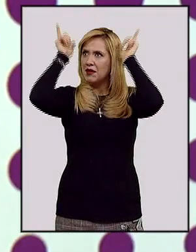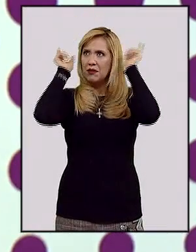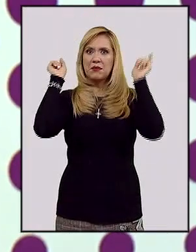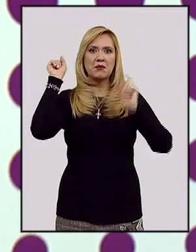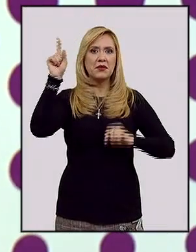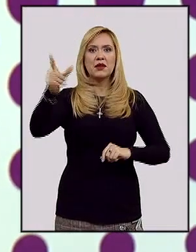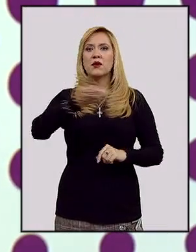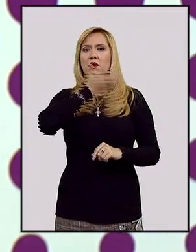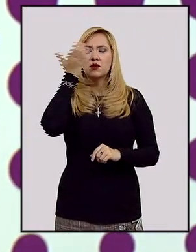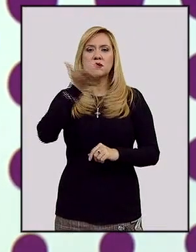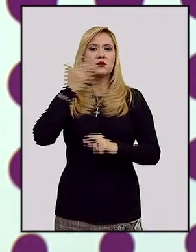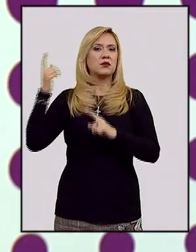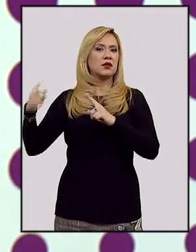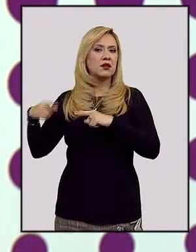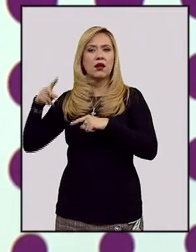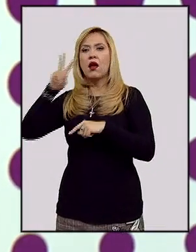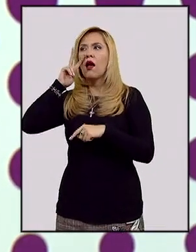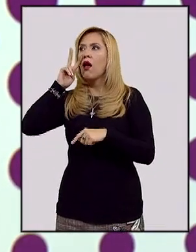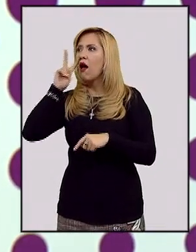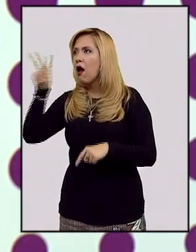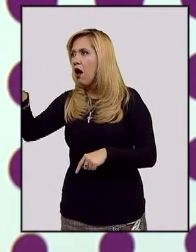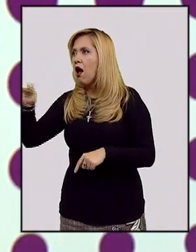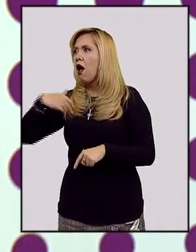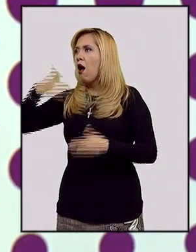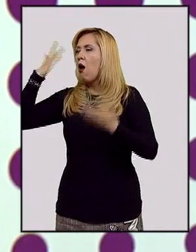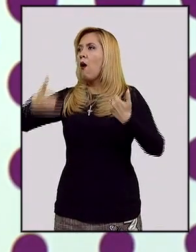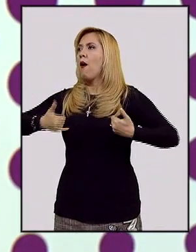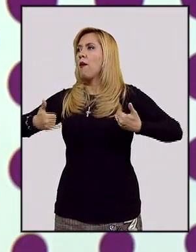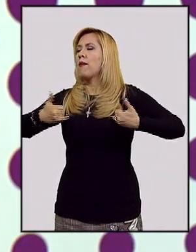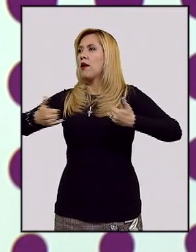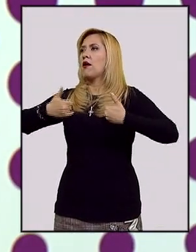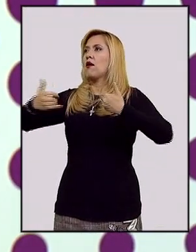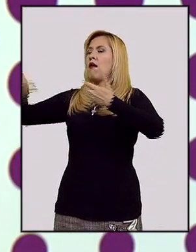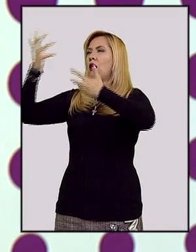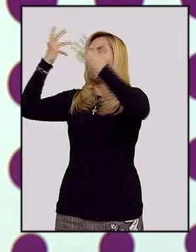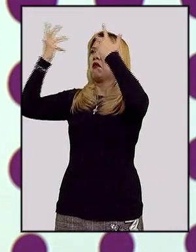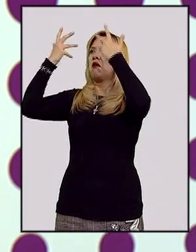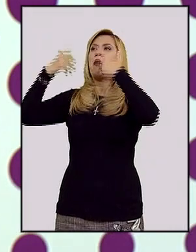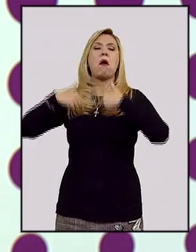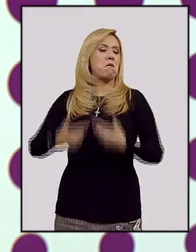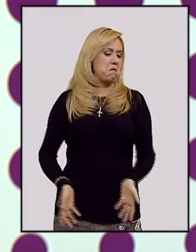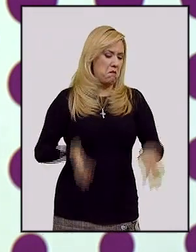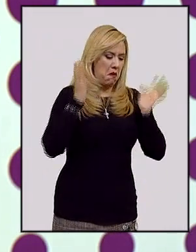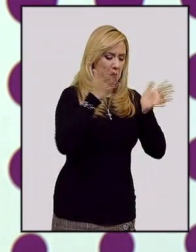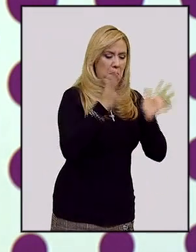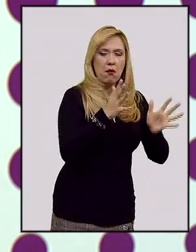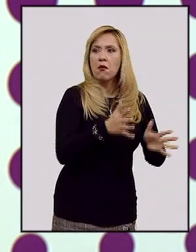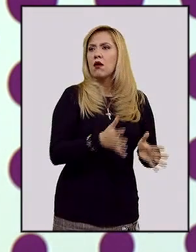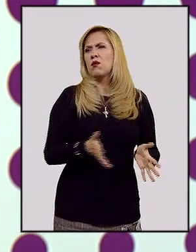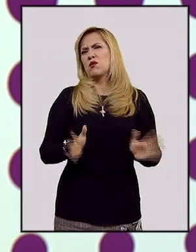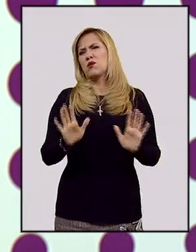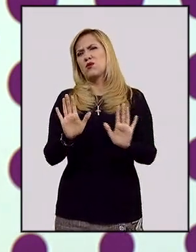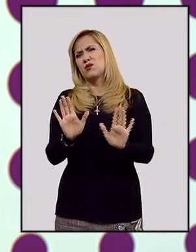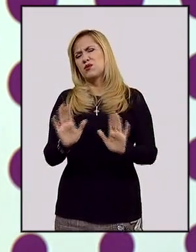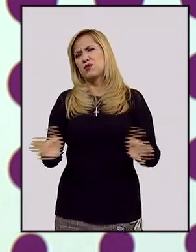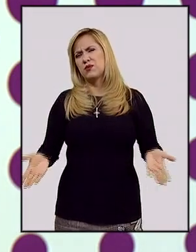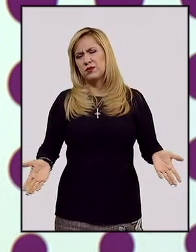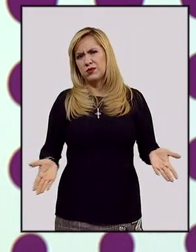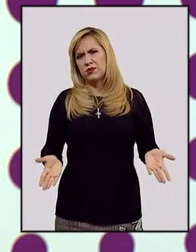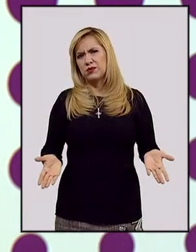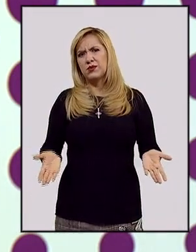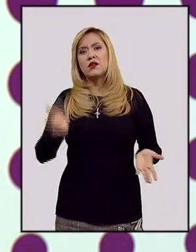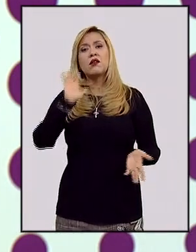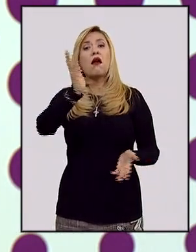seguir repitiendo aquello que vieron, digamos, en su formación, y que son prácticas violentas que al final del día, como hemos estado diciendo,